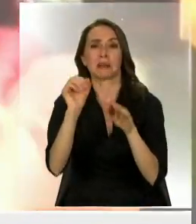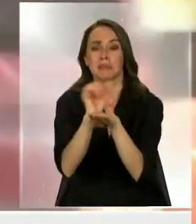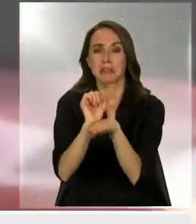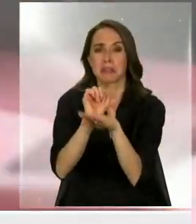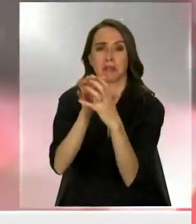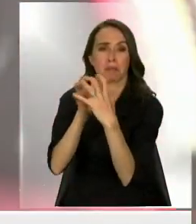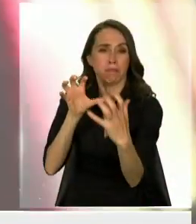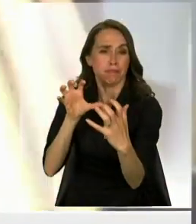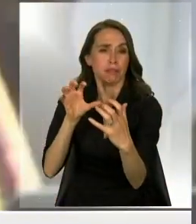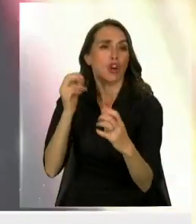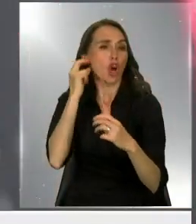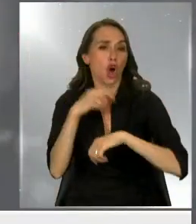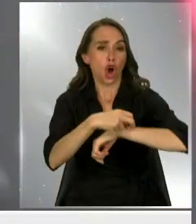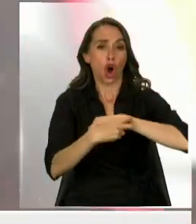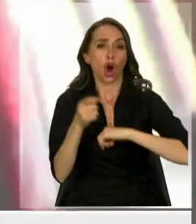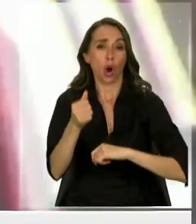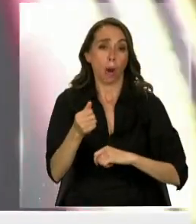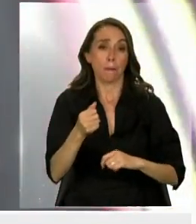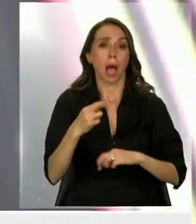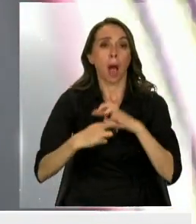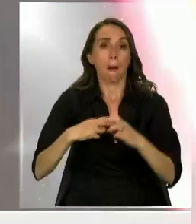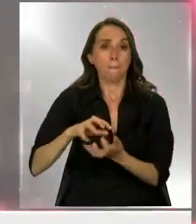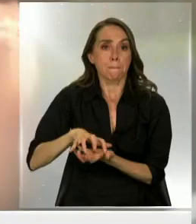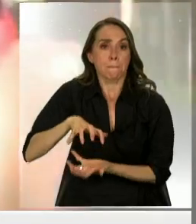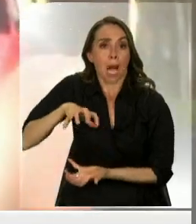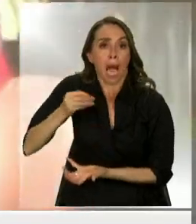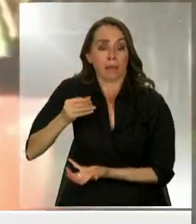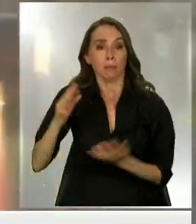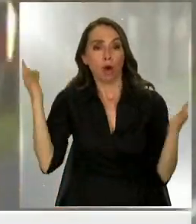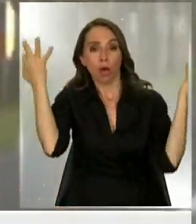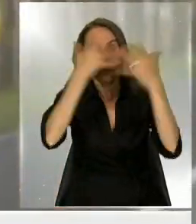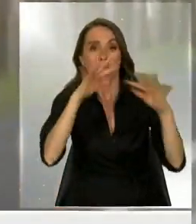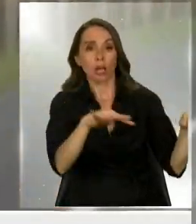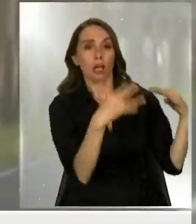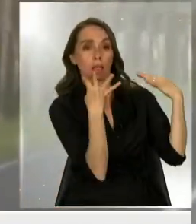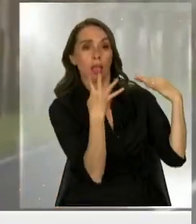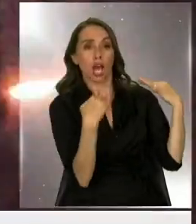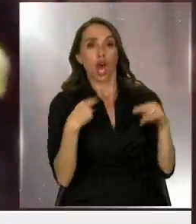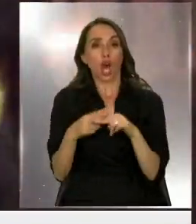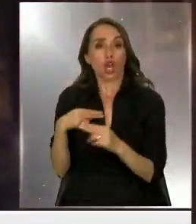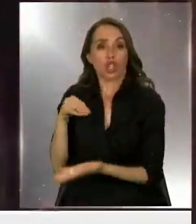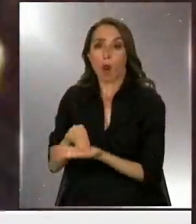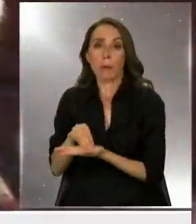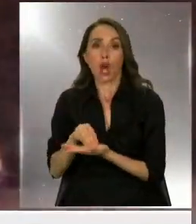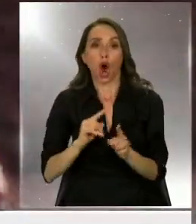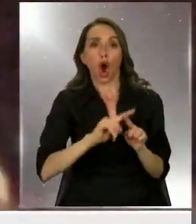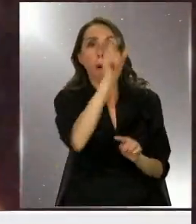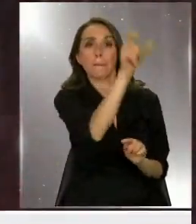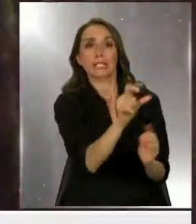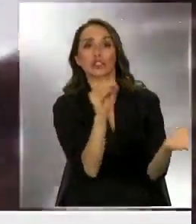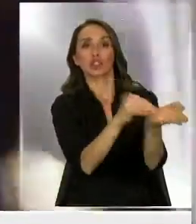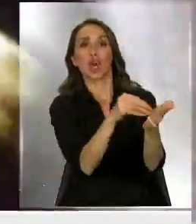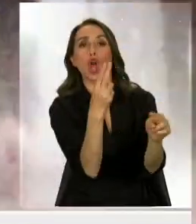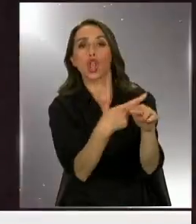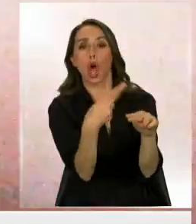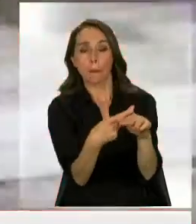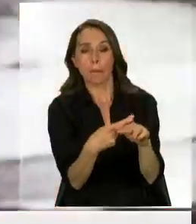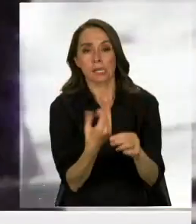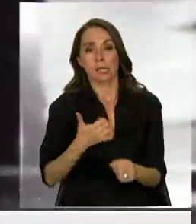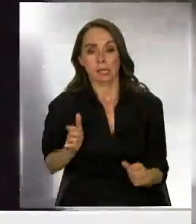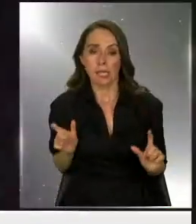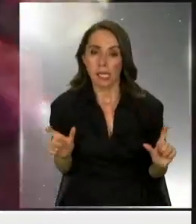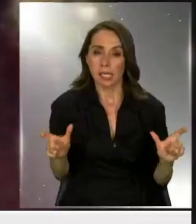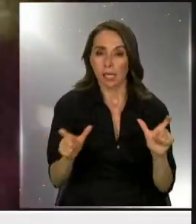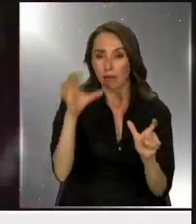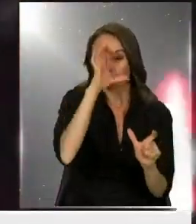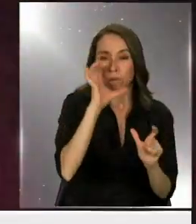propiedades, vehículos y joyas. Sin embargo, para desviar la atención, las inscribieron a nombre de terceros. Por lo mismo, las diligencias continuaron para